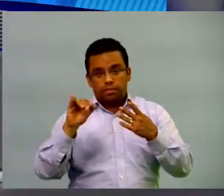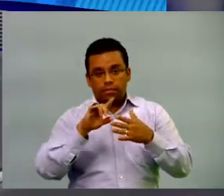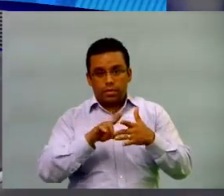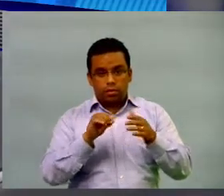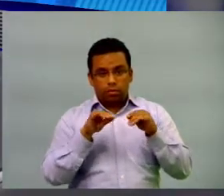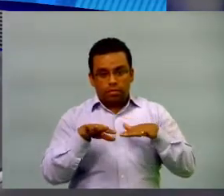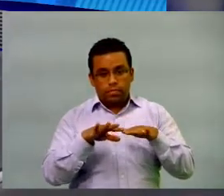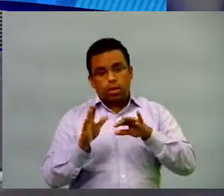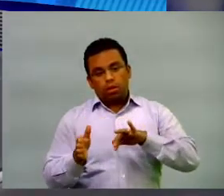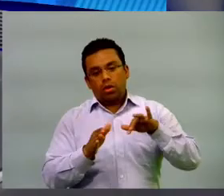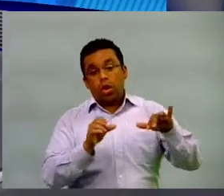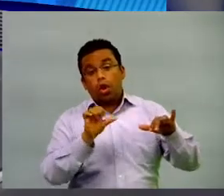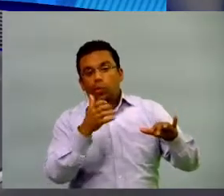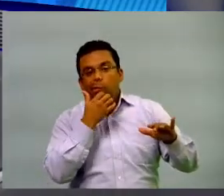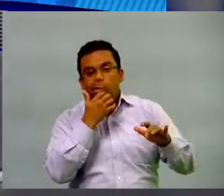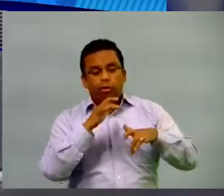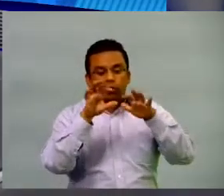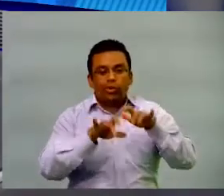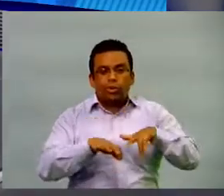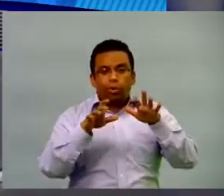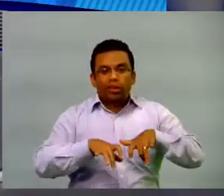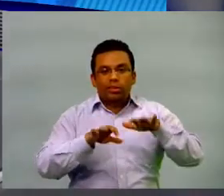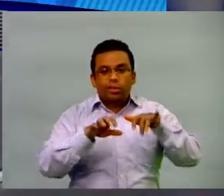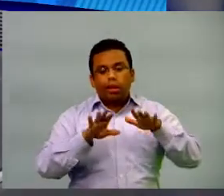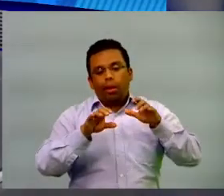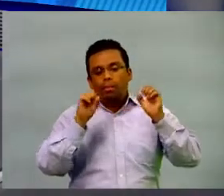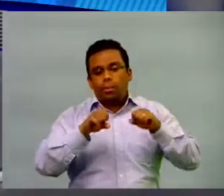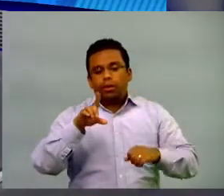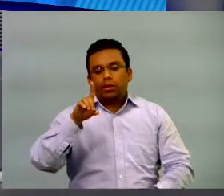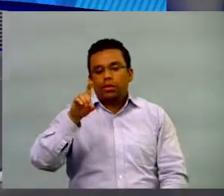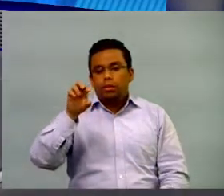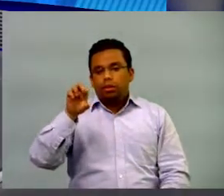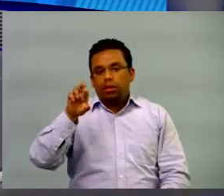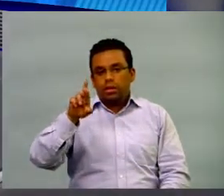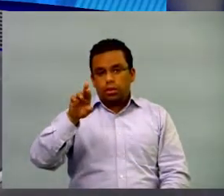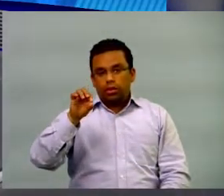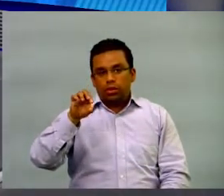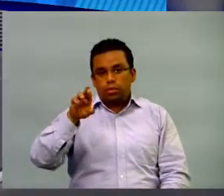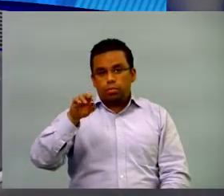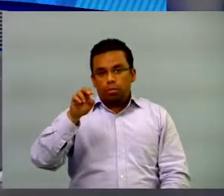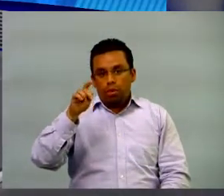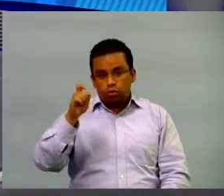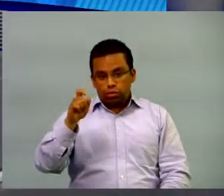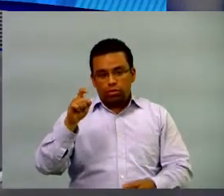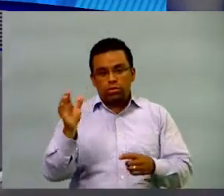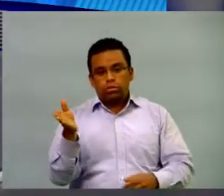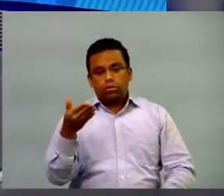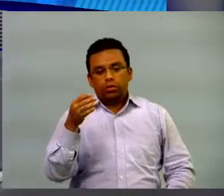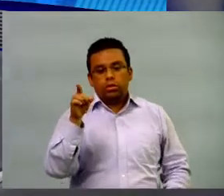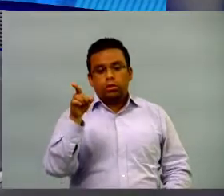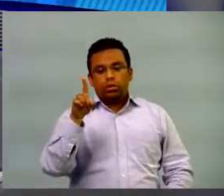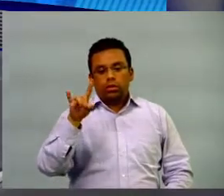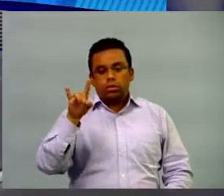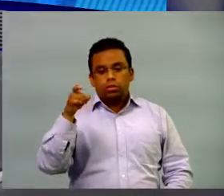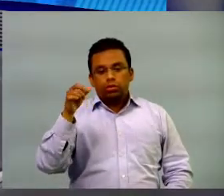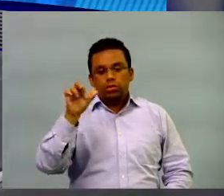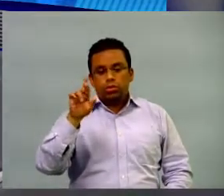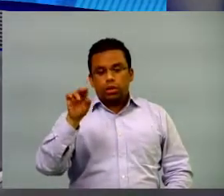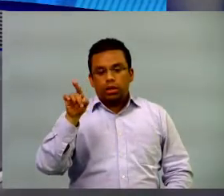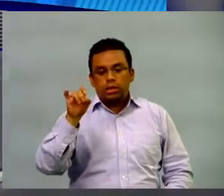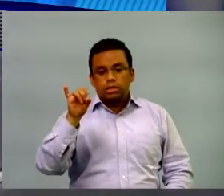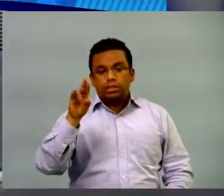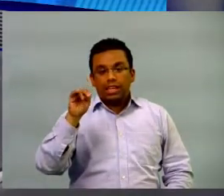poder editarlos y gestionarlos como Dropbox, Drive, High Drive y SugarSync, como los que